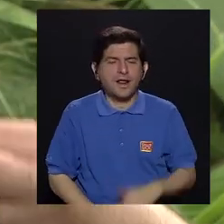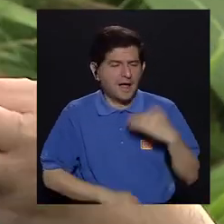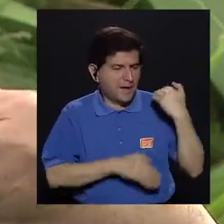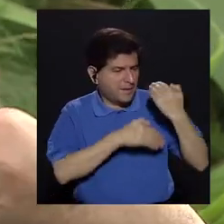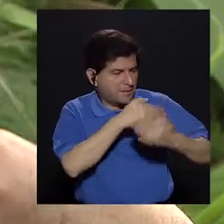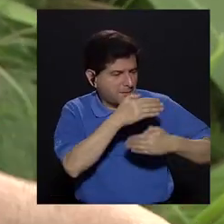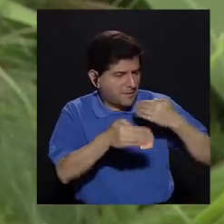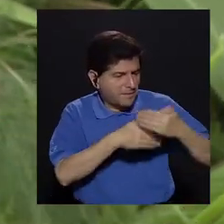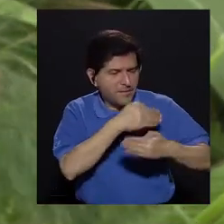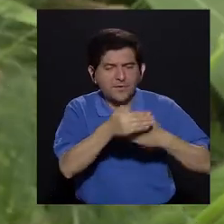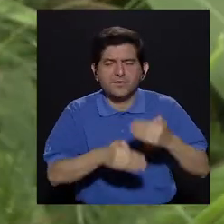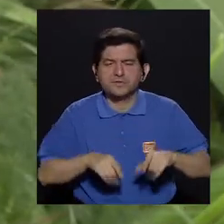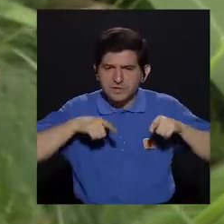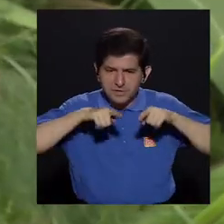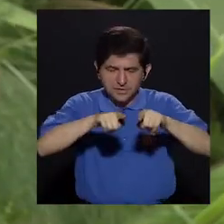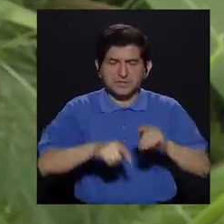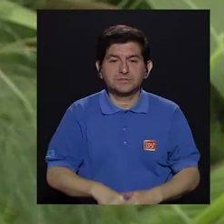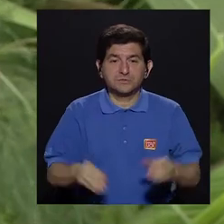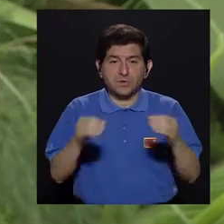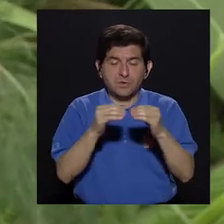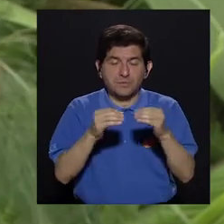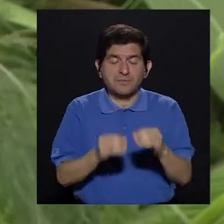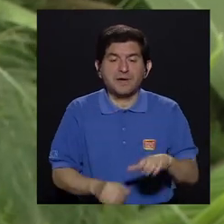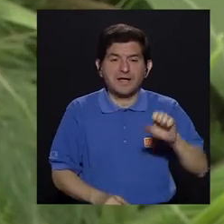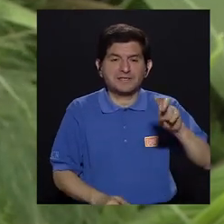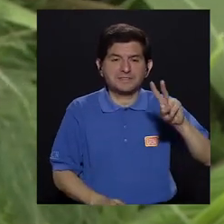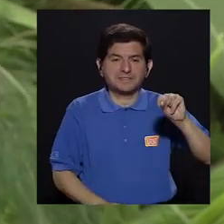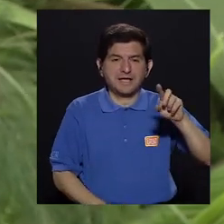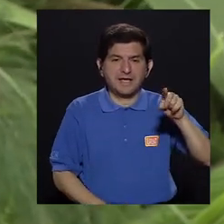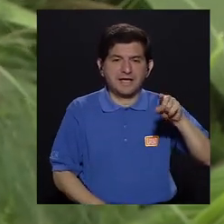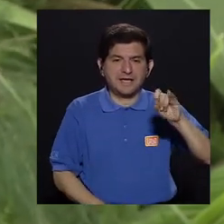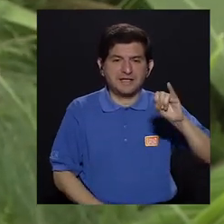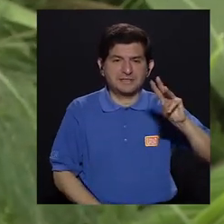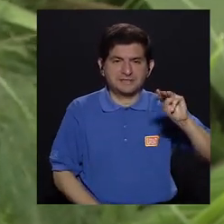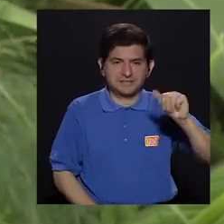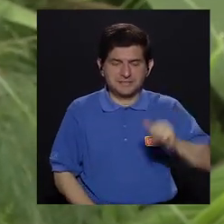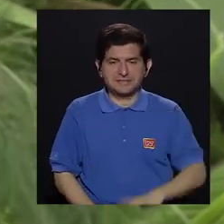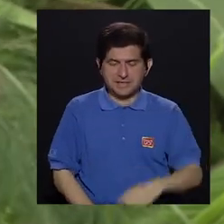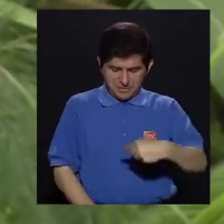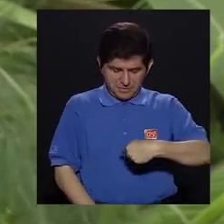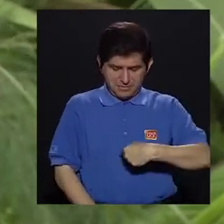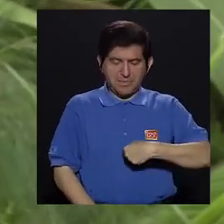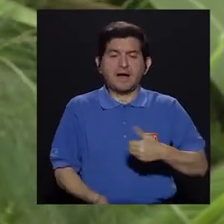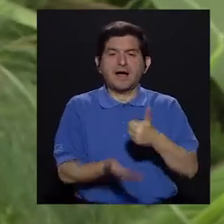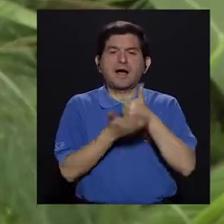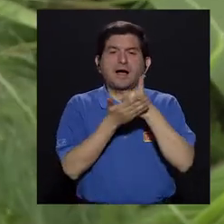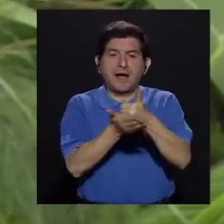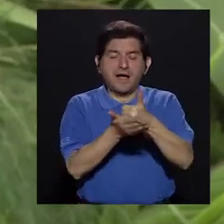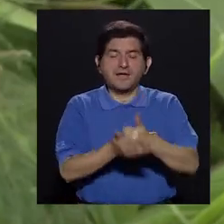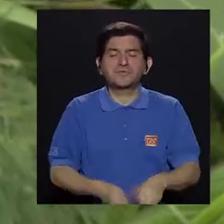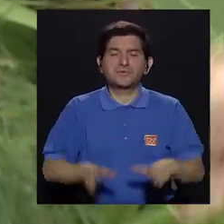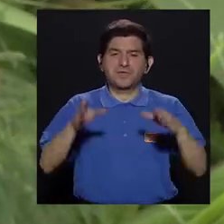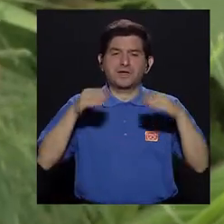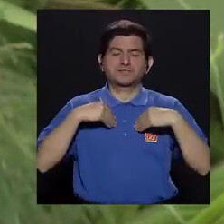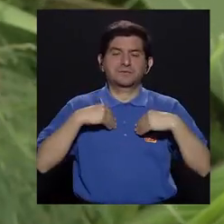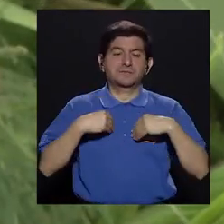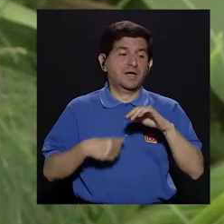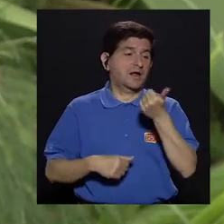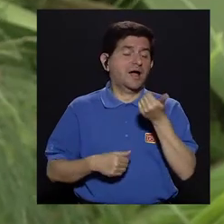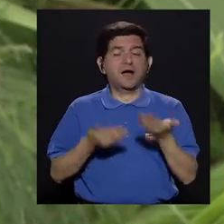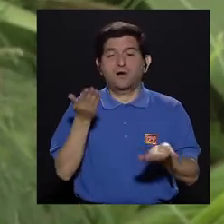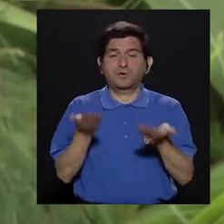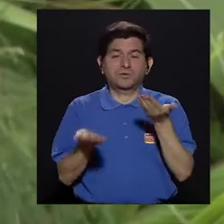Entonces, hay una mayor presencia de enzimas digestivas que nos ayudan a tolerar los frijoles que tal vez